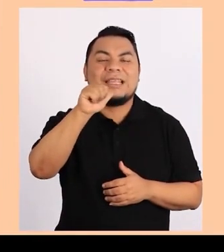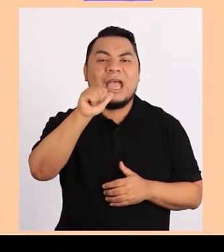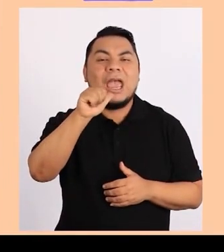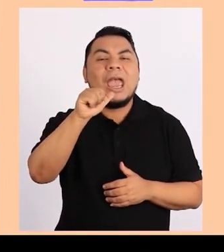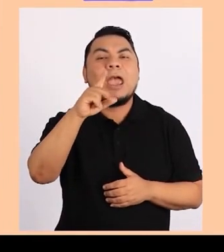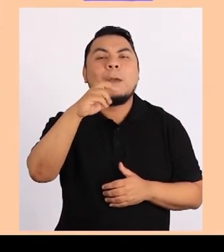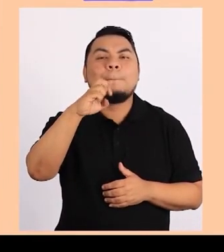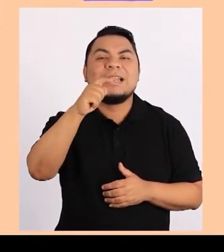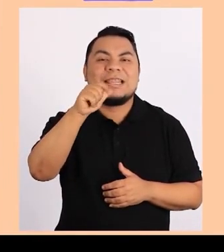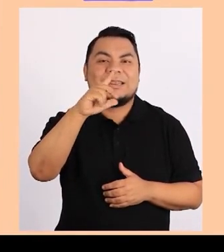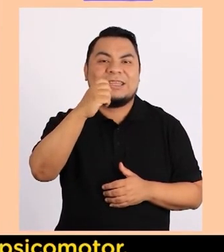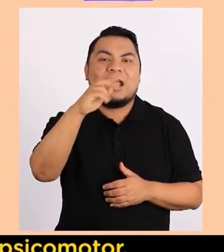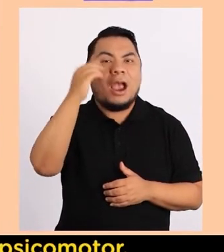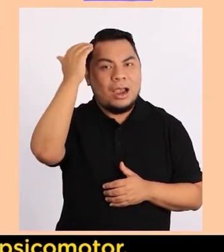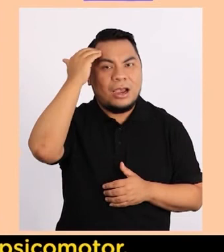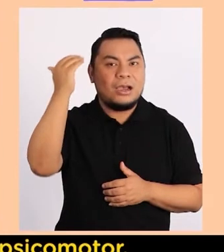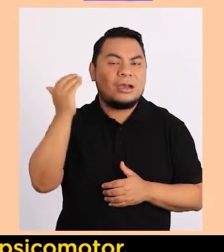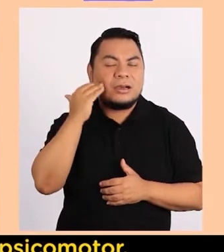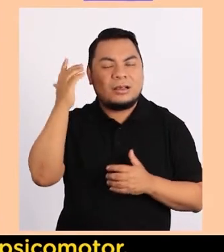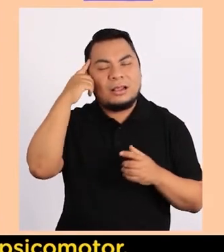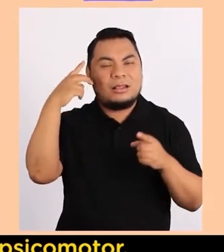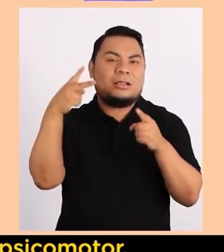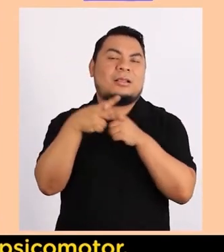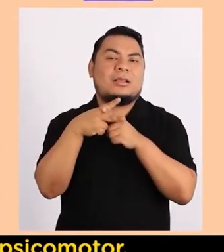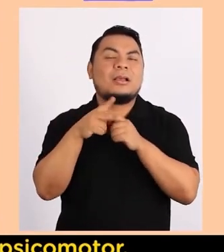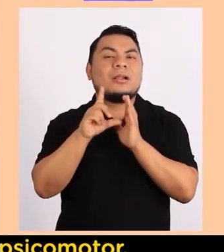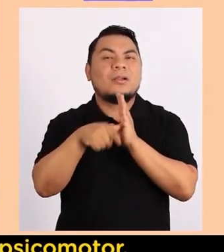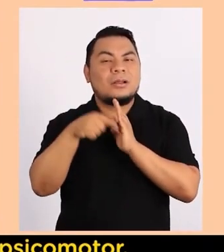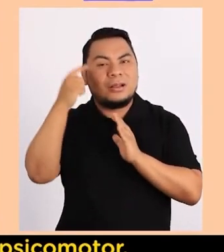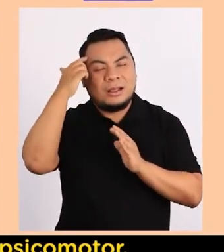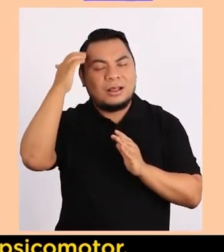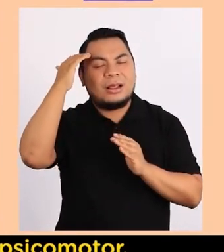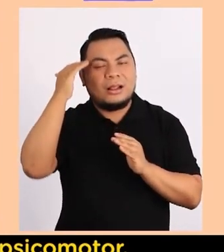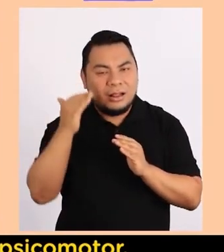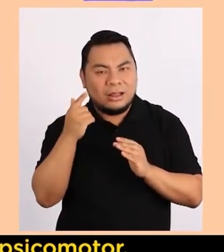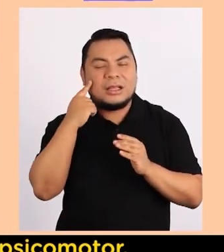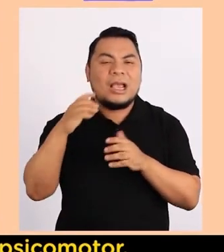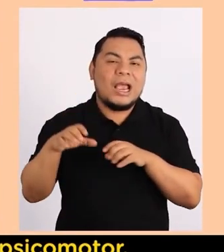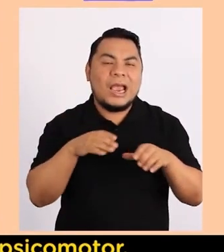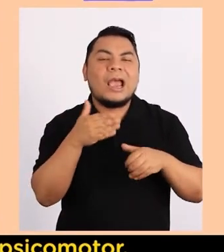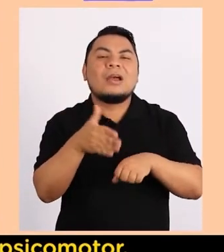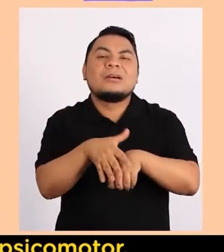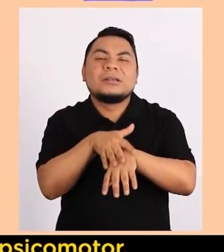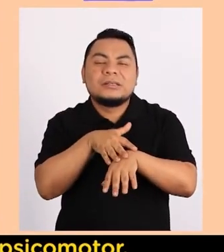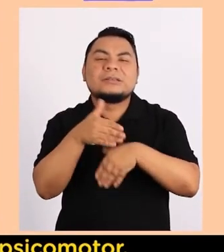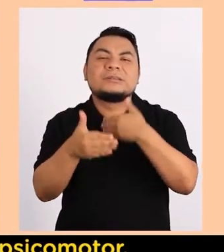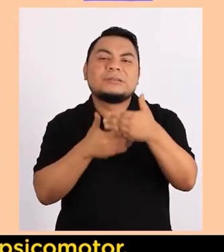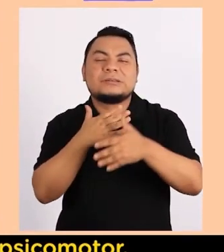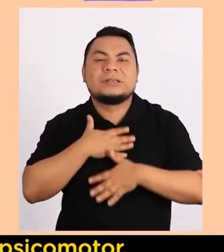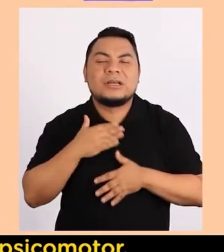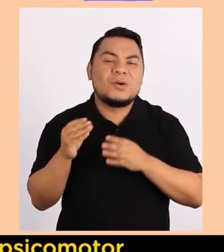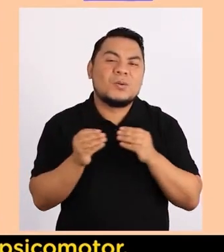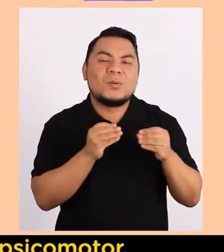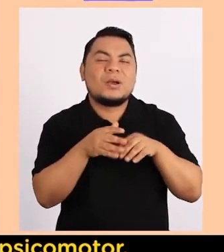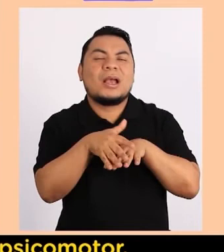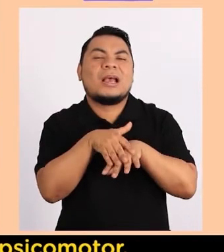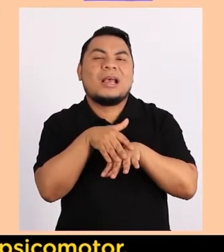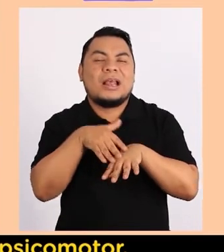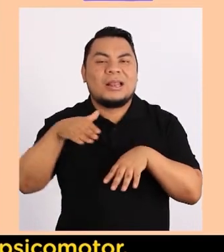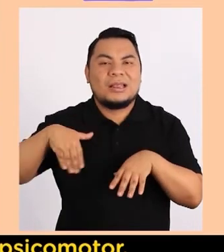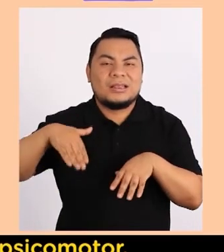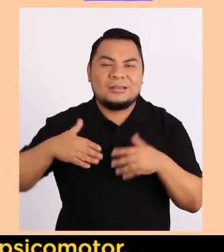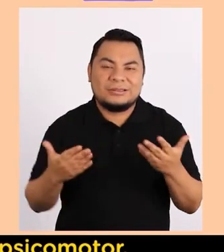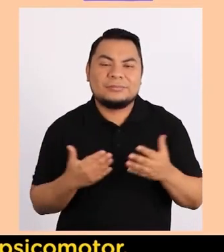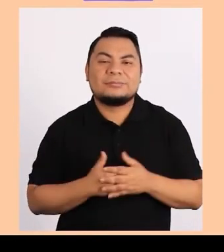encefalopatía epiléptica y posteriormente retraso de mi desarrollo